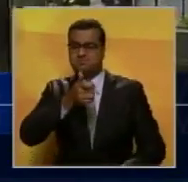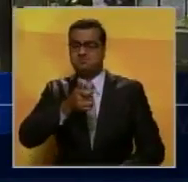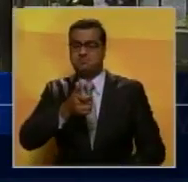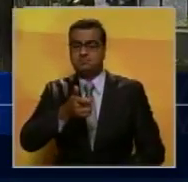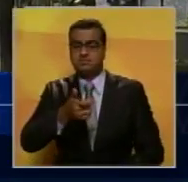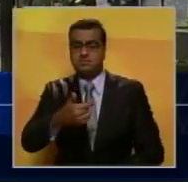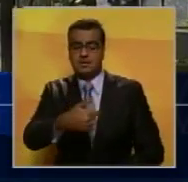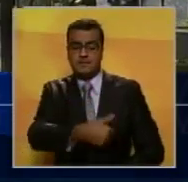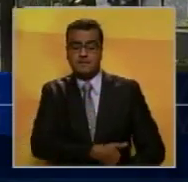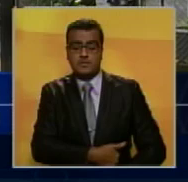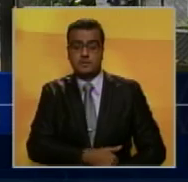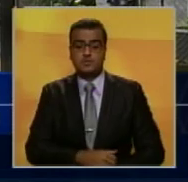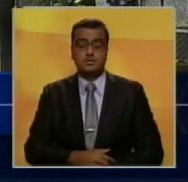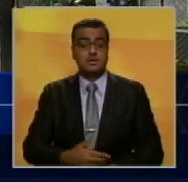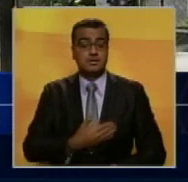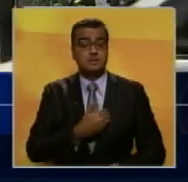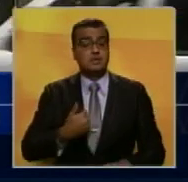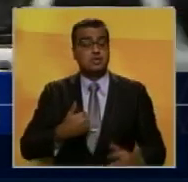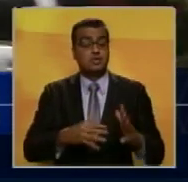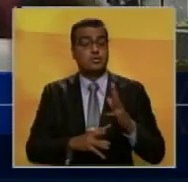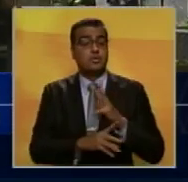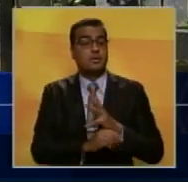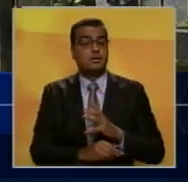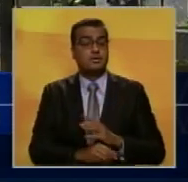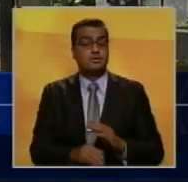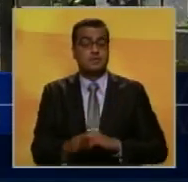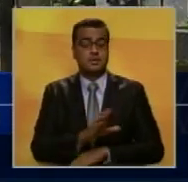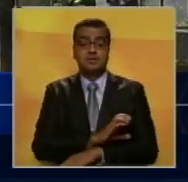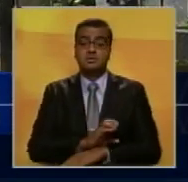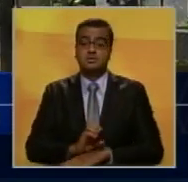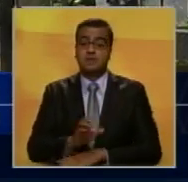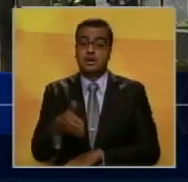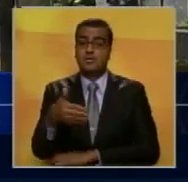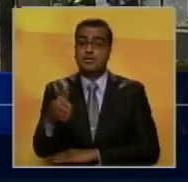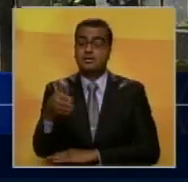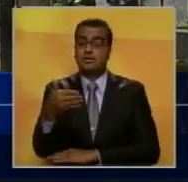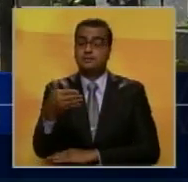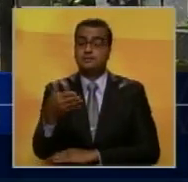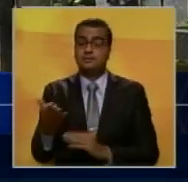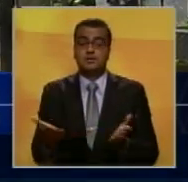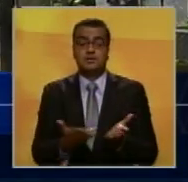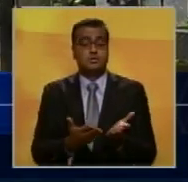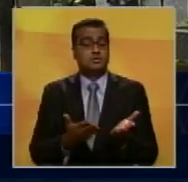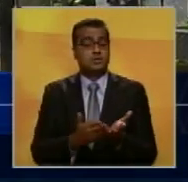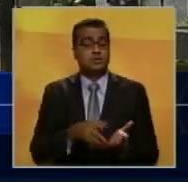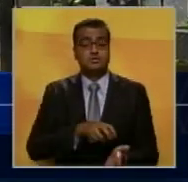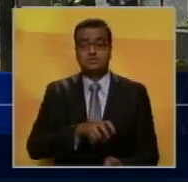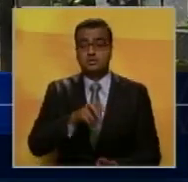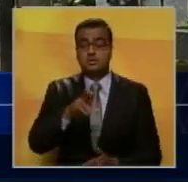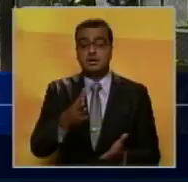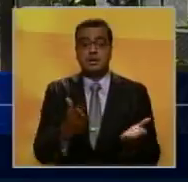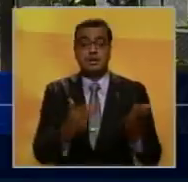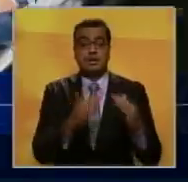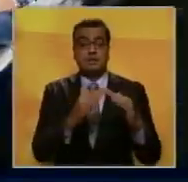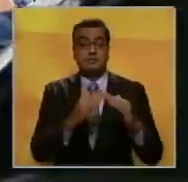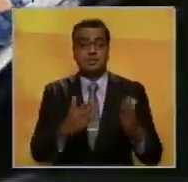el fémur por antisociales que trataron de robarle en la estación del metro La Bandera. El estudiante se dirigía a la casa de